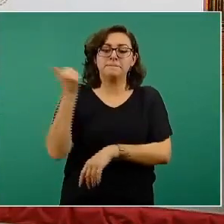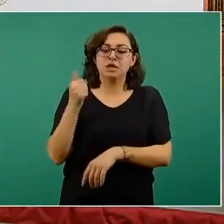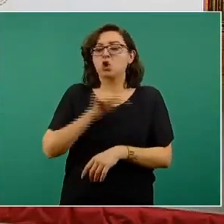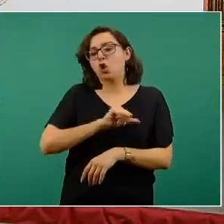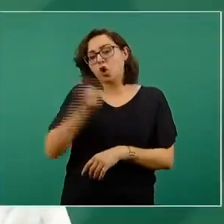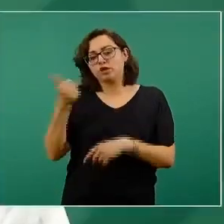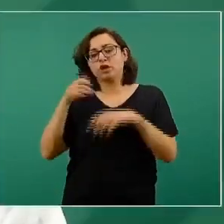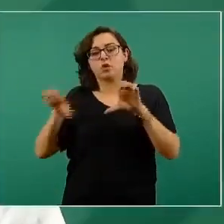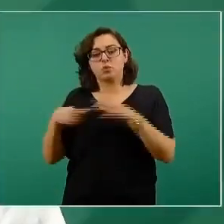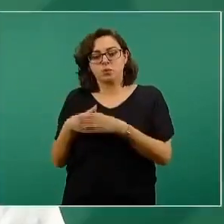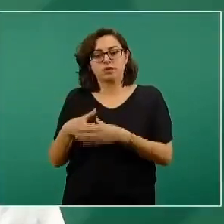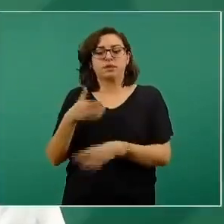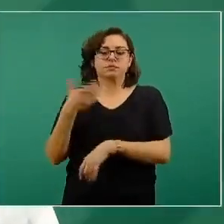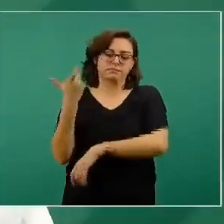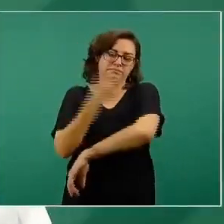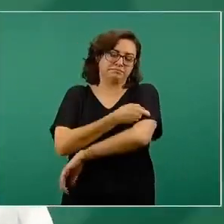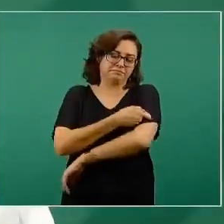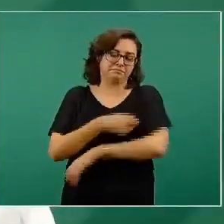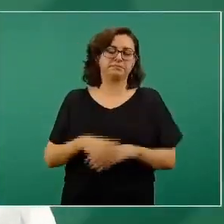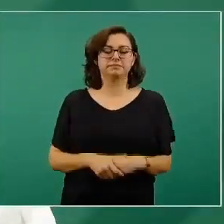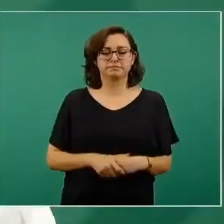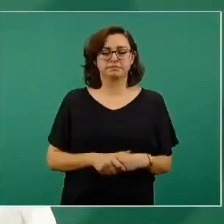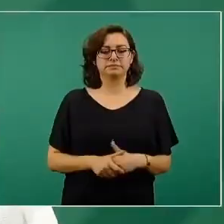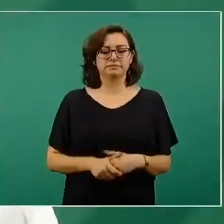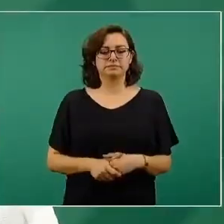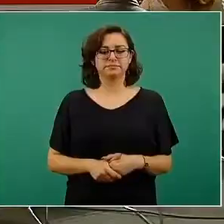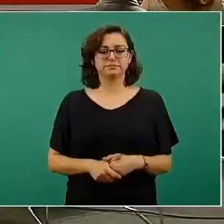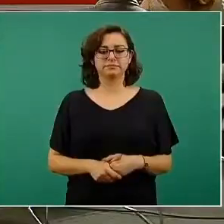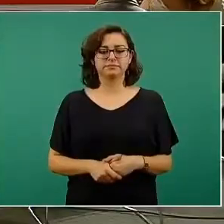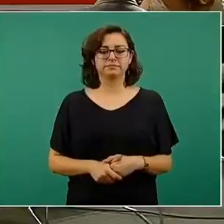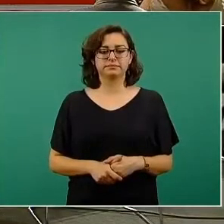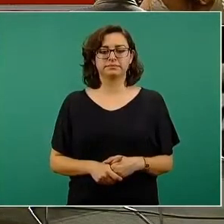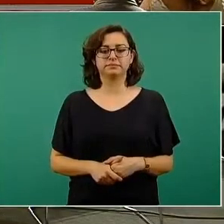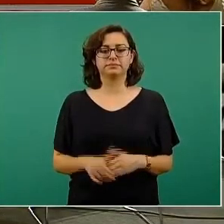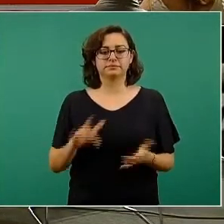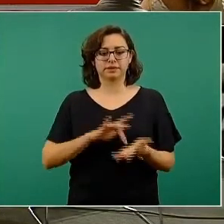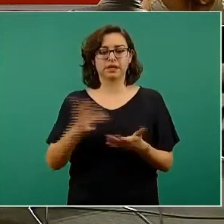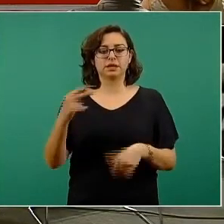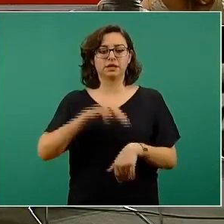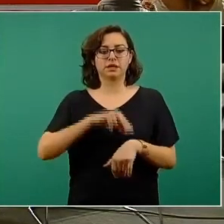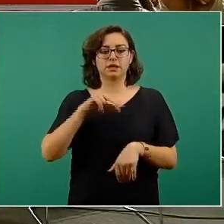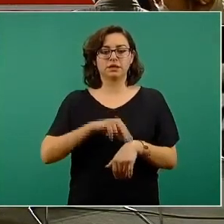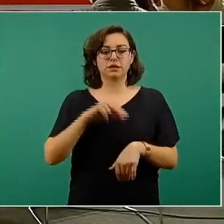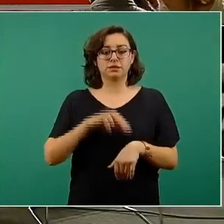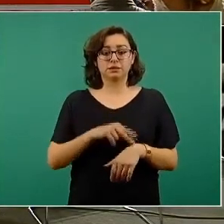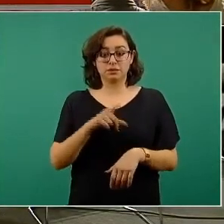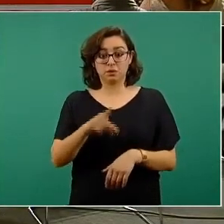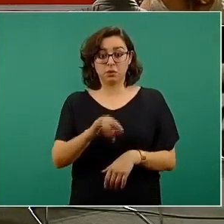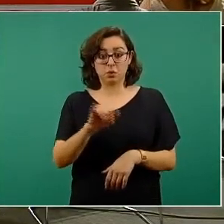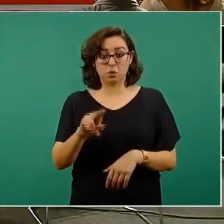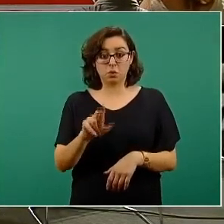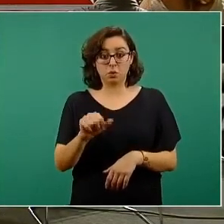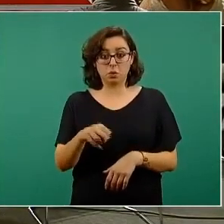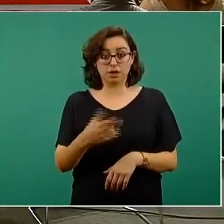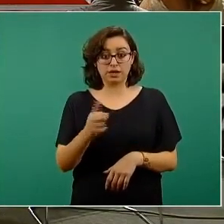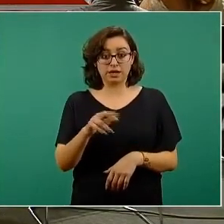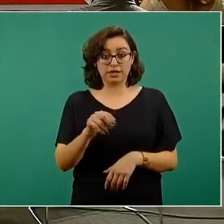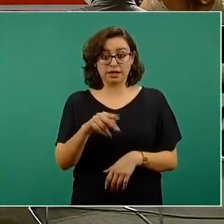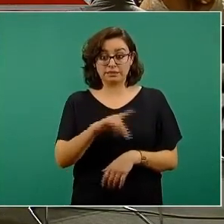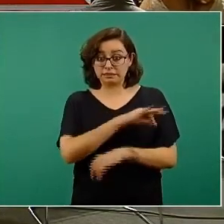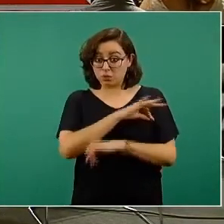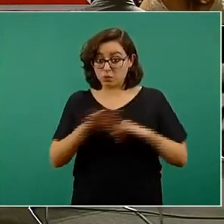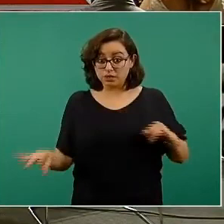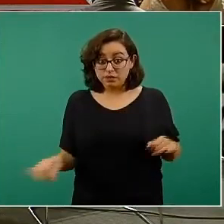otra comunidad, no necesariamente van a llegar a la comunidad de residencia. Gracias, doctor. Muchas gracias. Parece que Juan Hernández tiene una de último